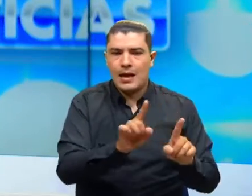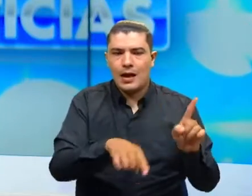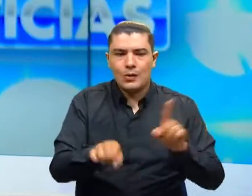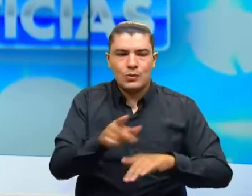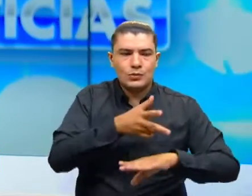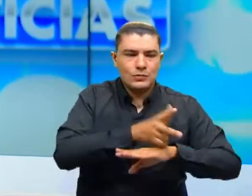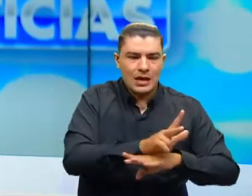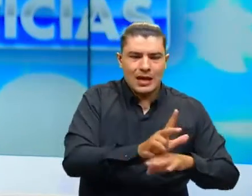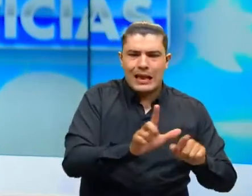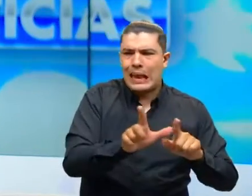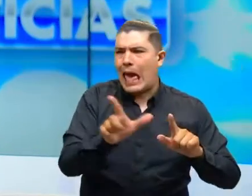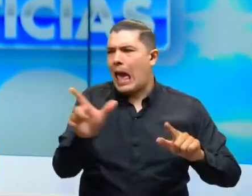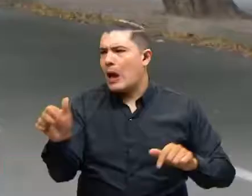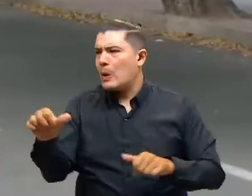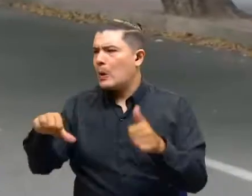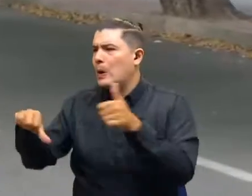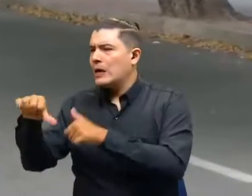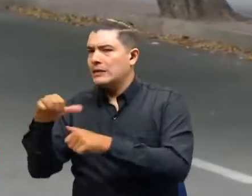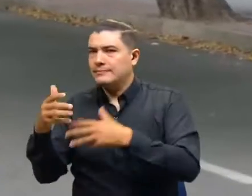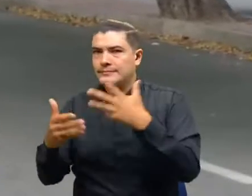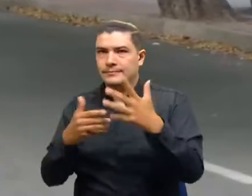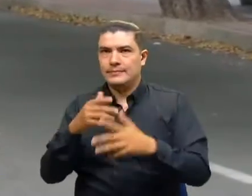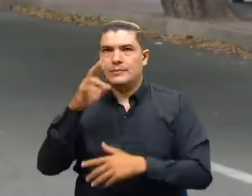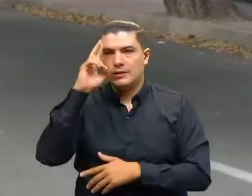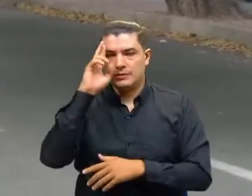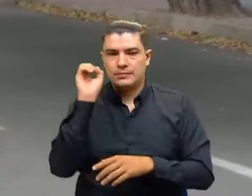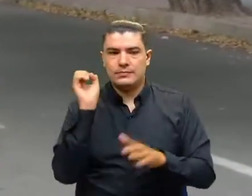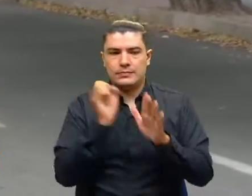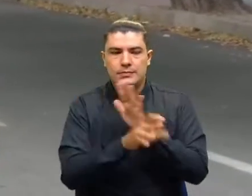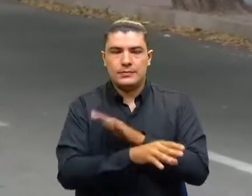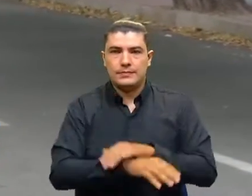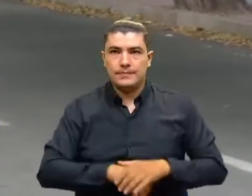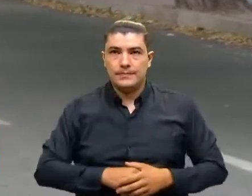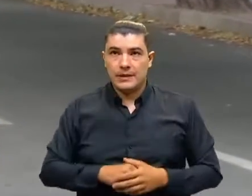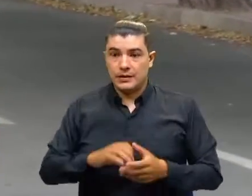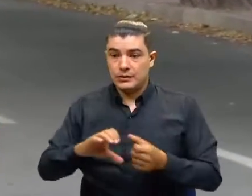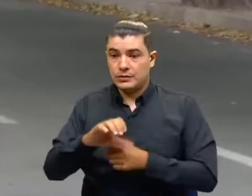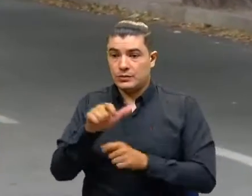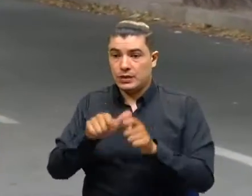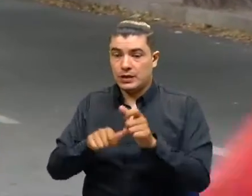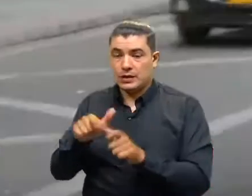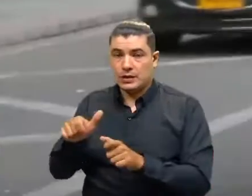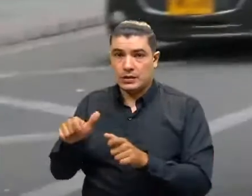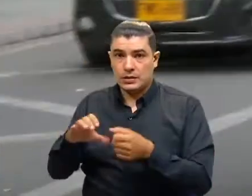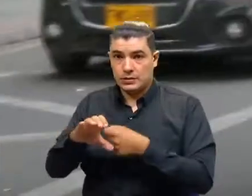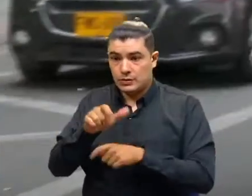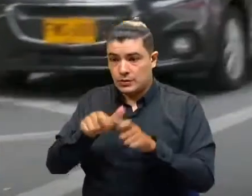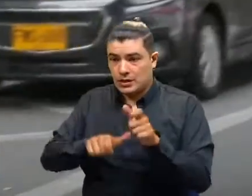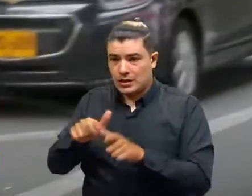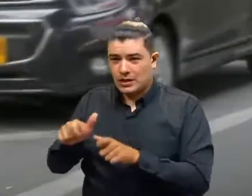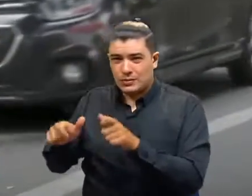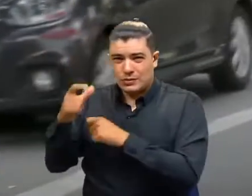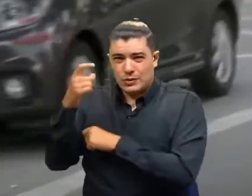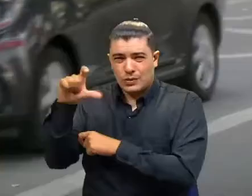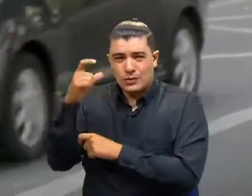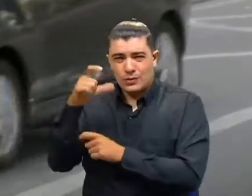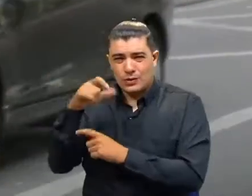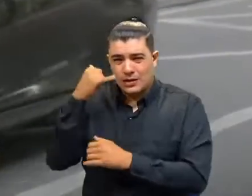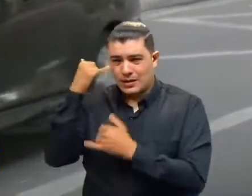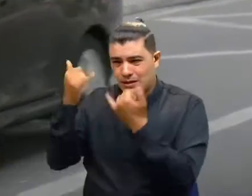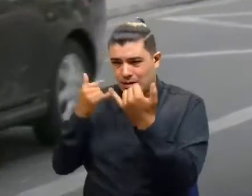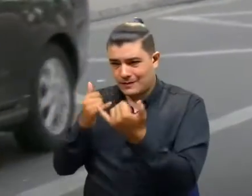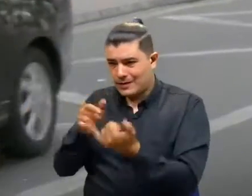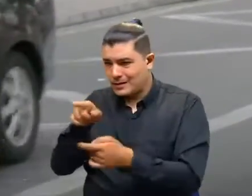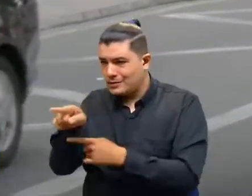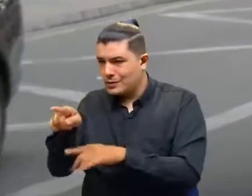de su abandono. La comunidad cucuteña se encuentra inconforme con el mal uso que se le ha venido dando a los paraderos públicos de